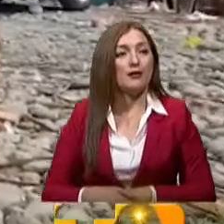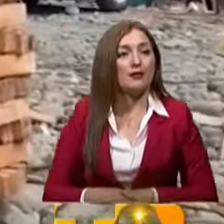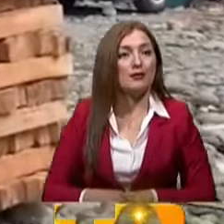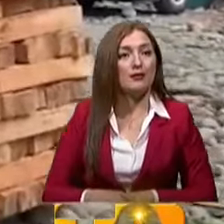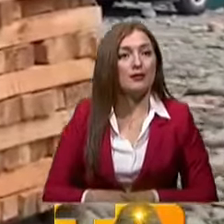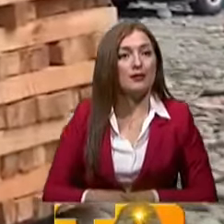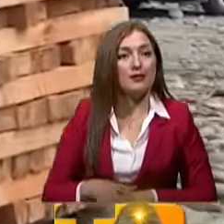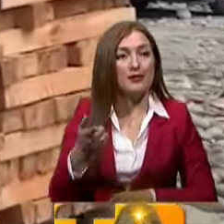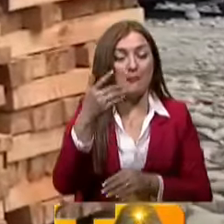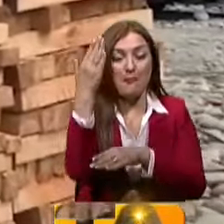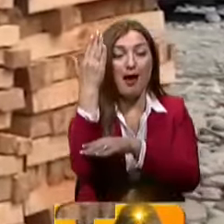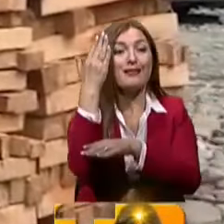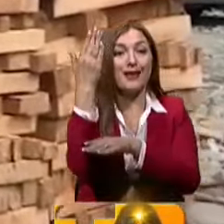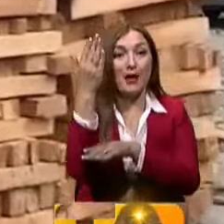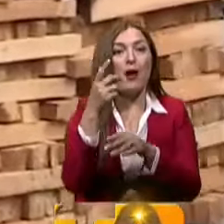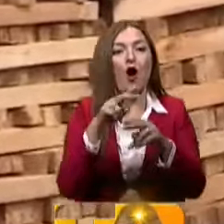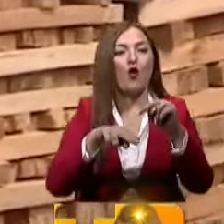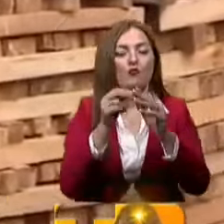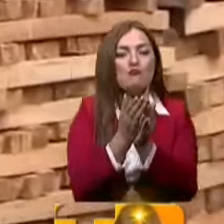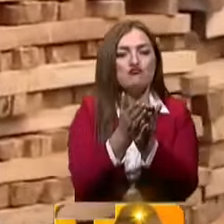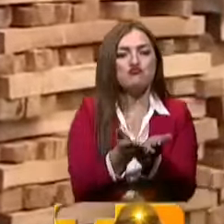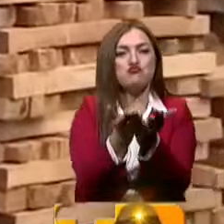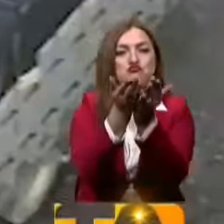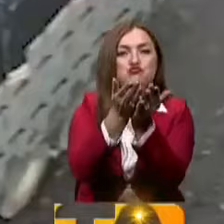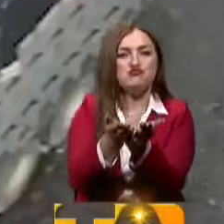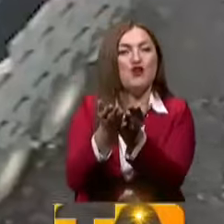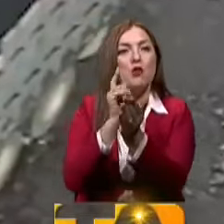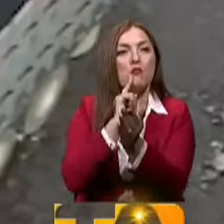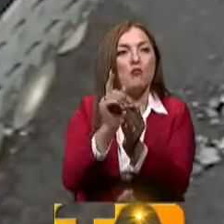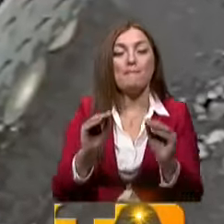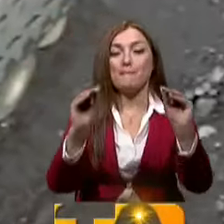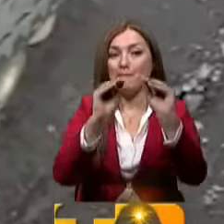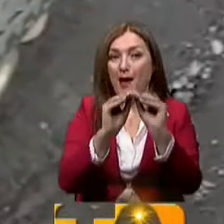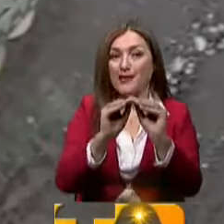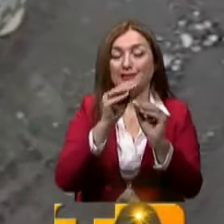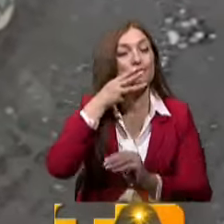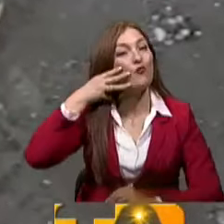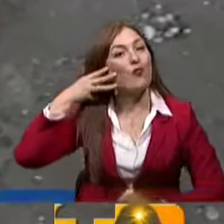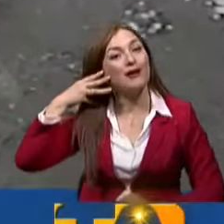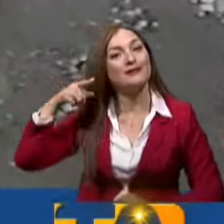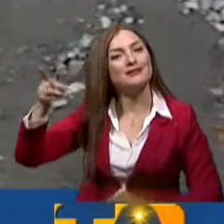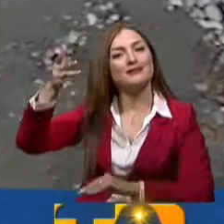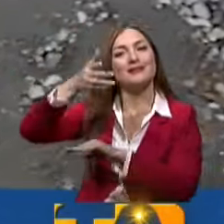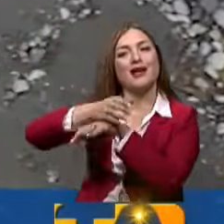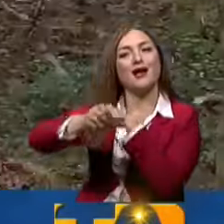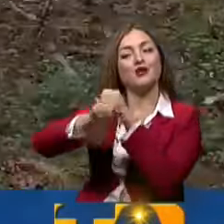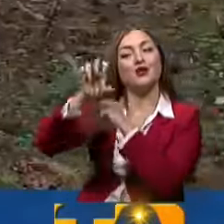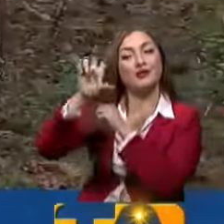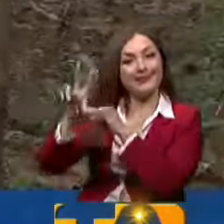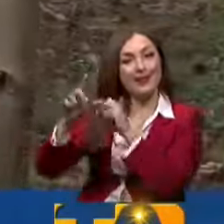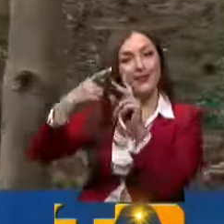La comercialización de la madera de balsa se intensifica en la Amazonía. Lo que comenzó con el tráfico informal hace 3 años